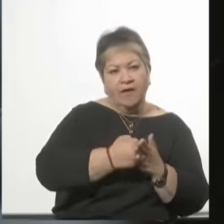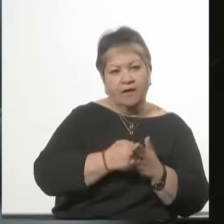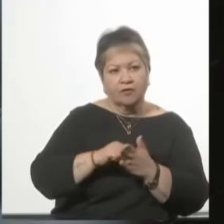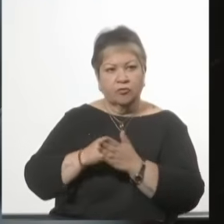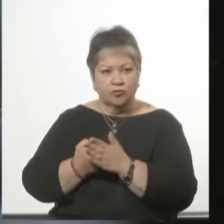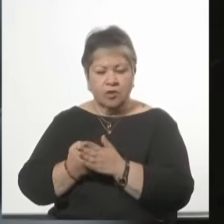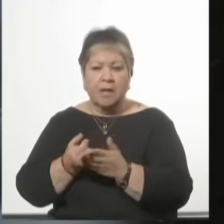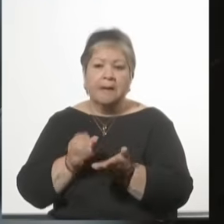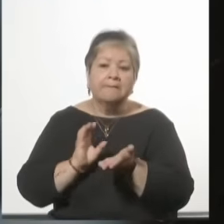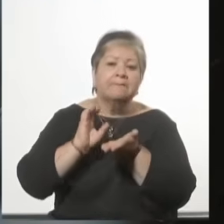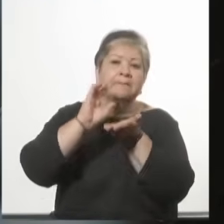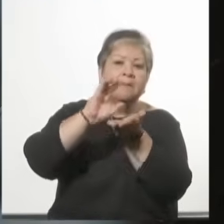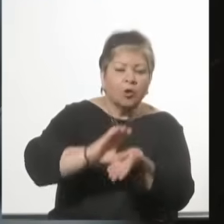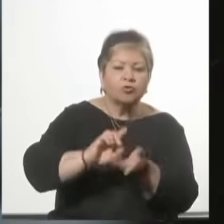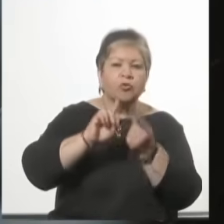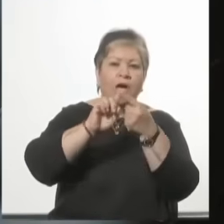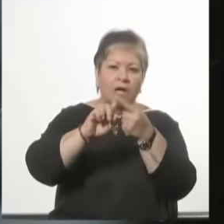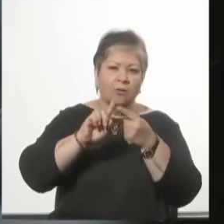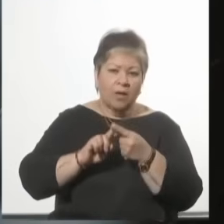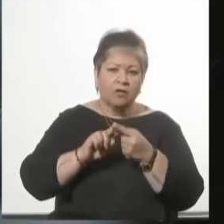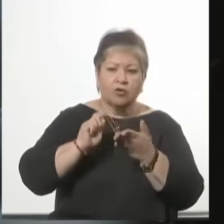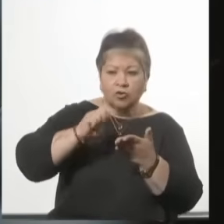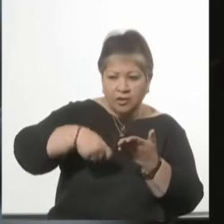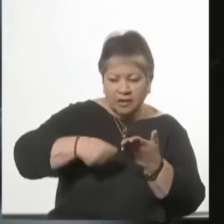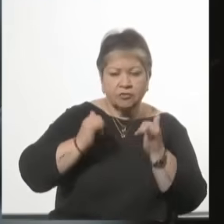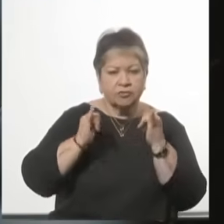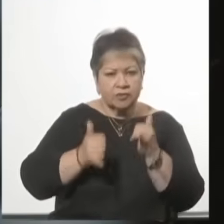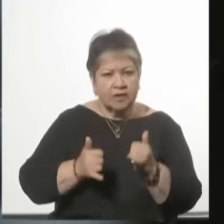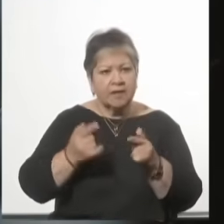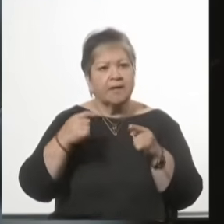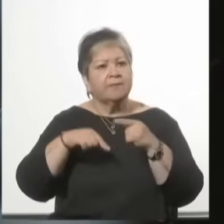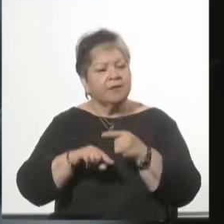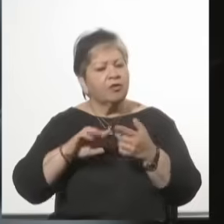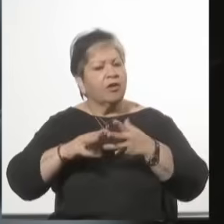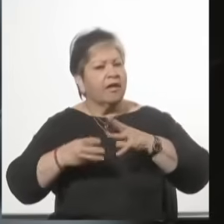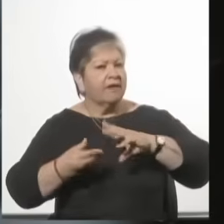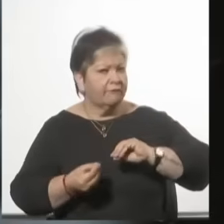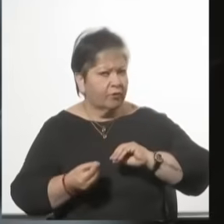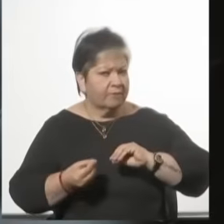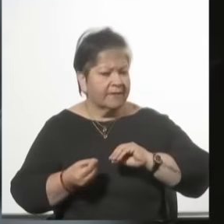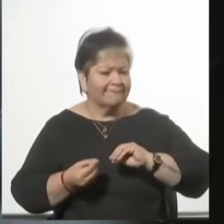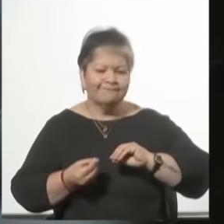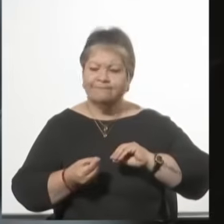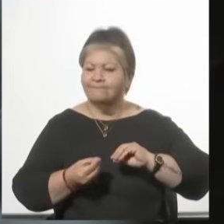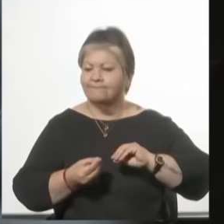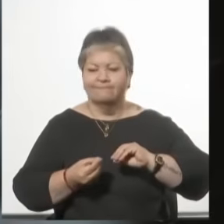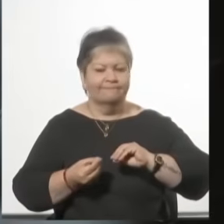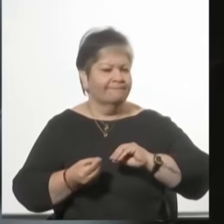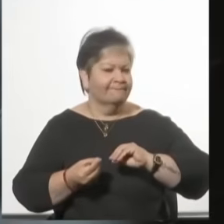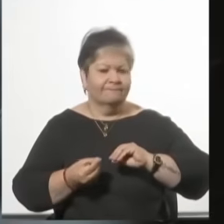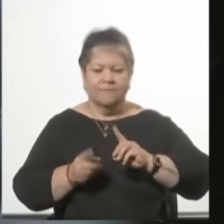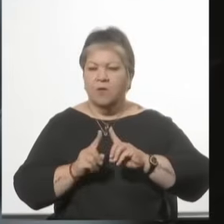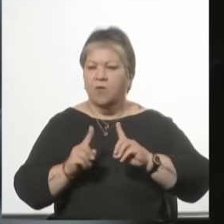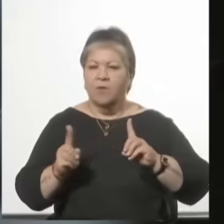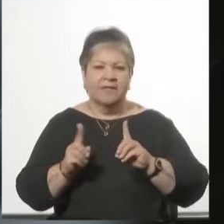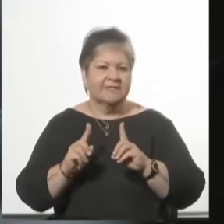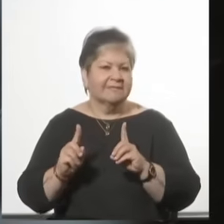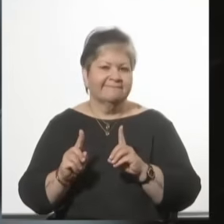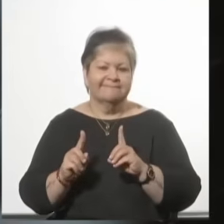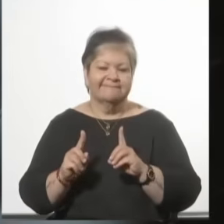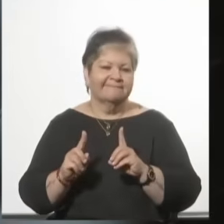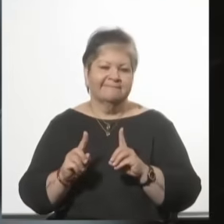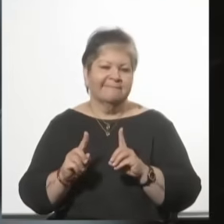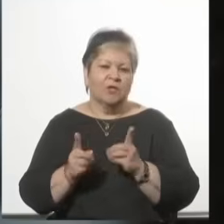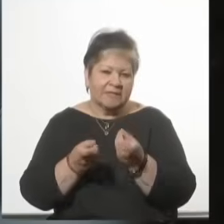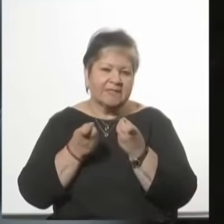que el monto y el objeto son de acuerdo al contrato. Sin embargo, respecto a la forma, señala que no es de primer requerimiento y